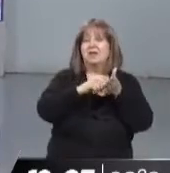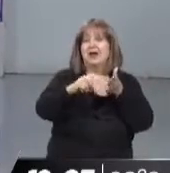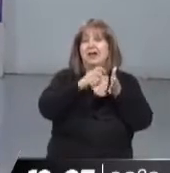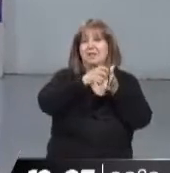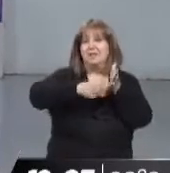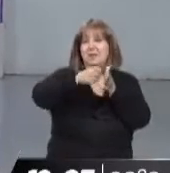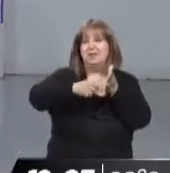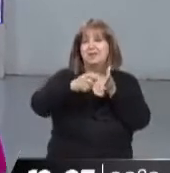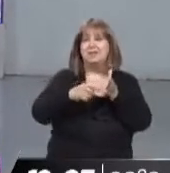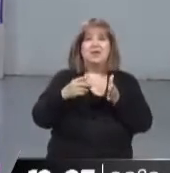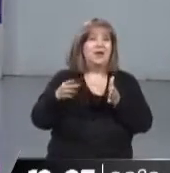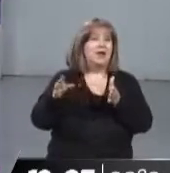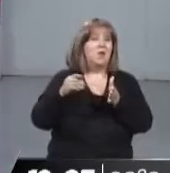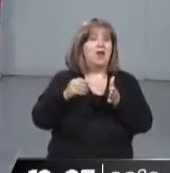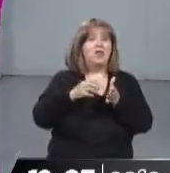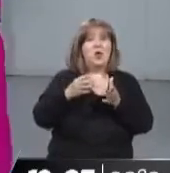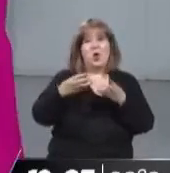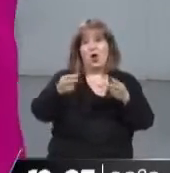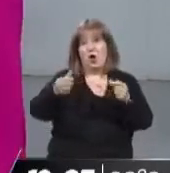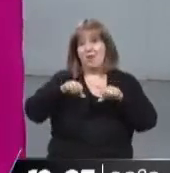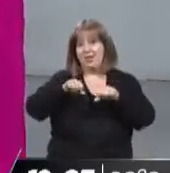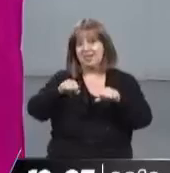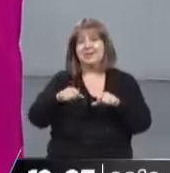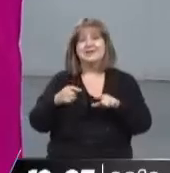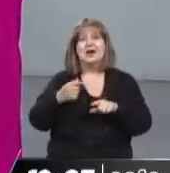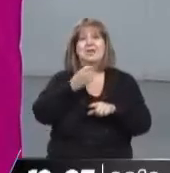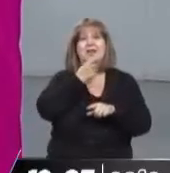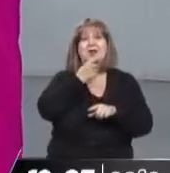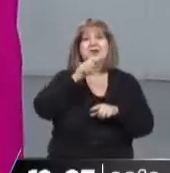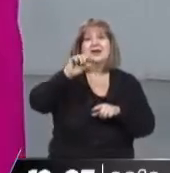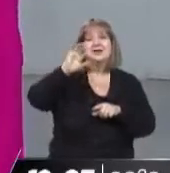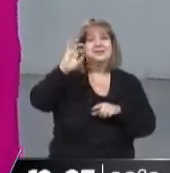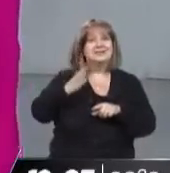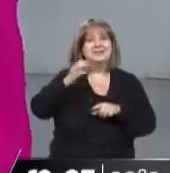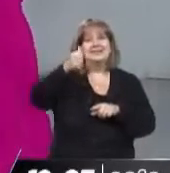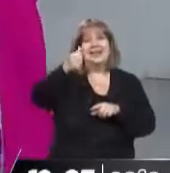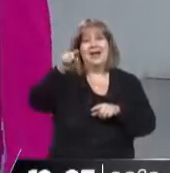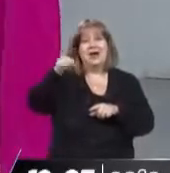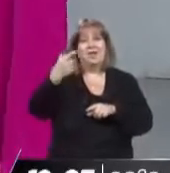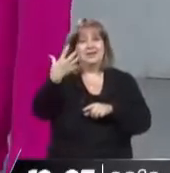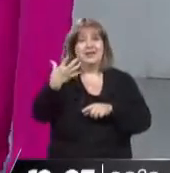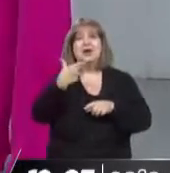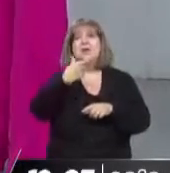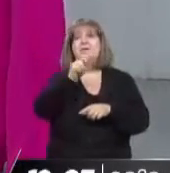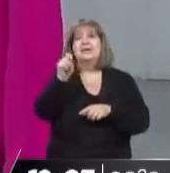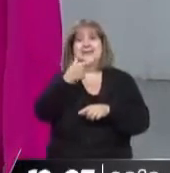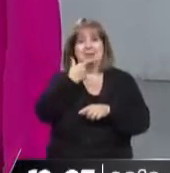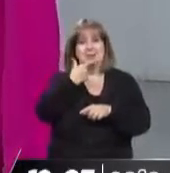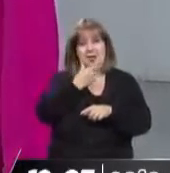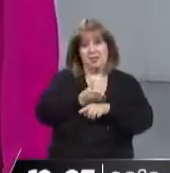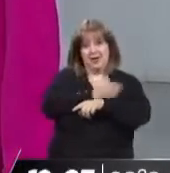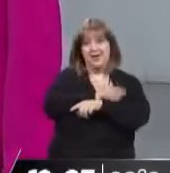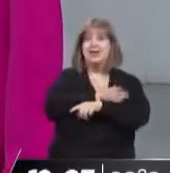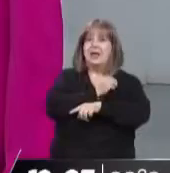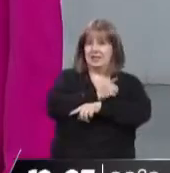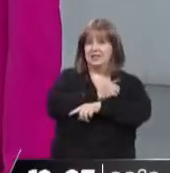va haciendo cada como... Cada es un dolor más fuerte. Es una puñalada. Bueno, Mendoza, 6,5% es el número de septiembre, es lo que venían relevando algunos